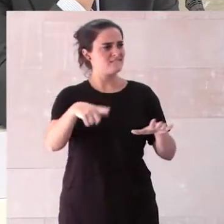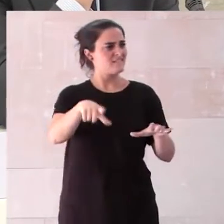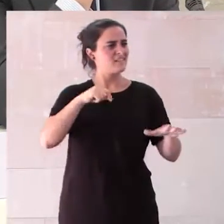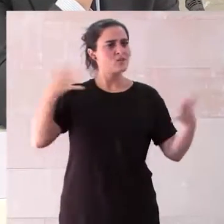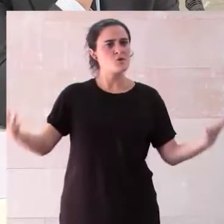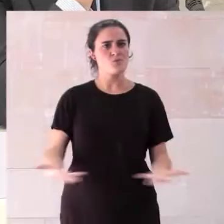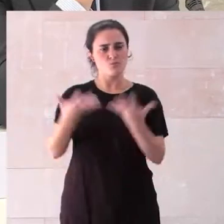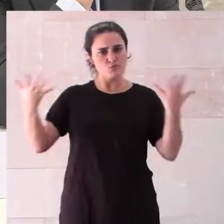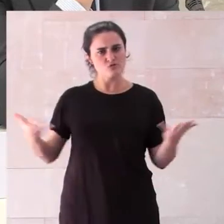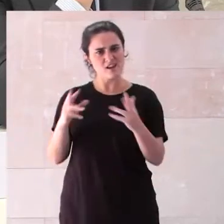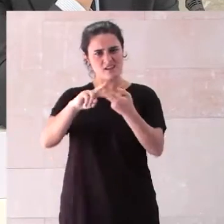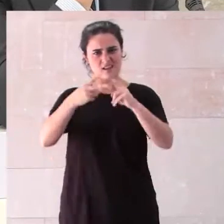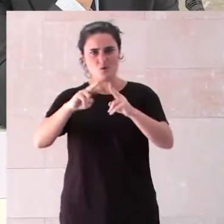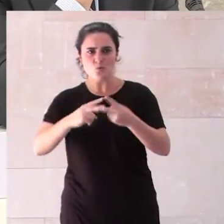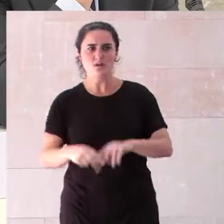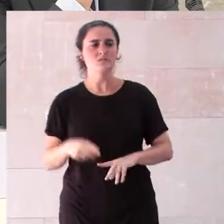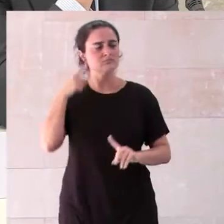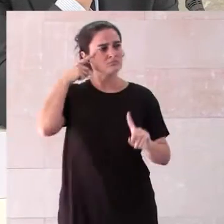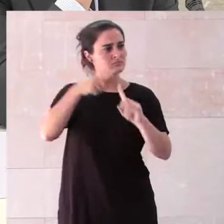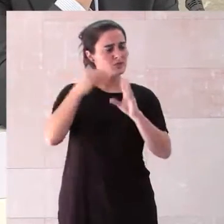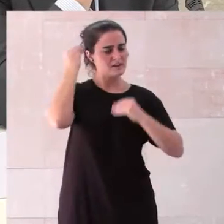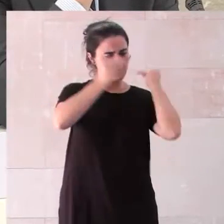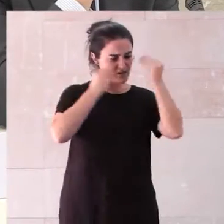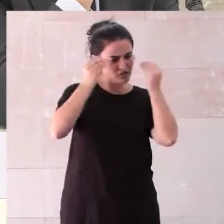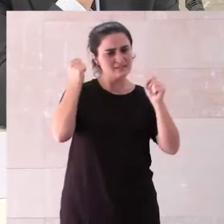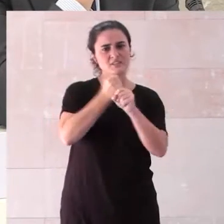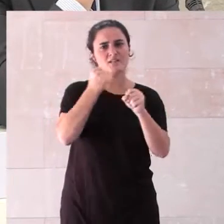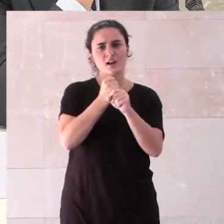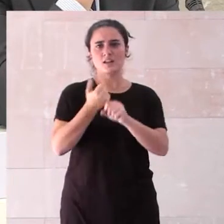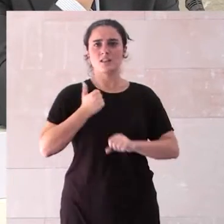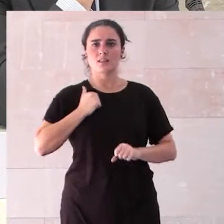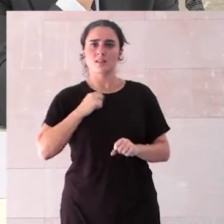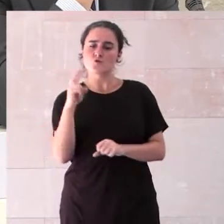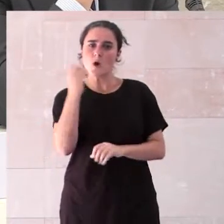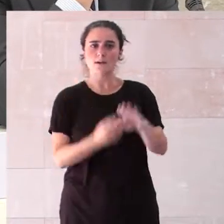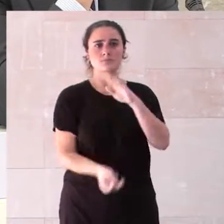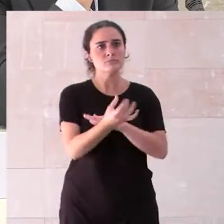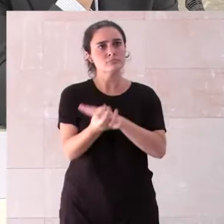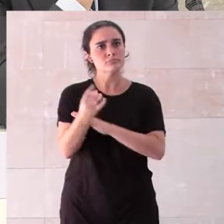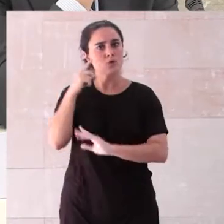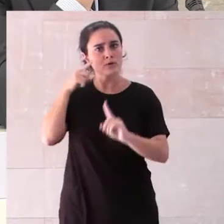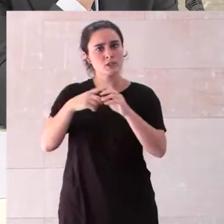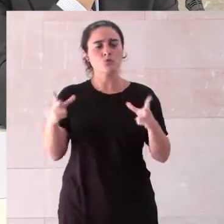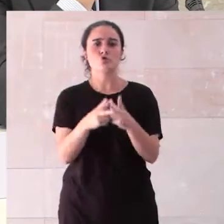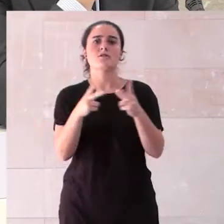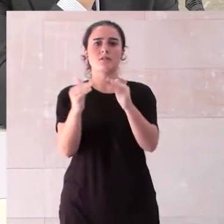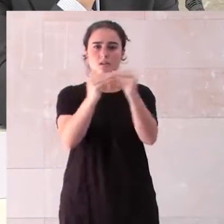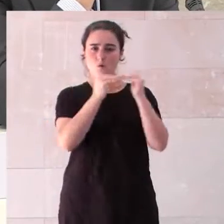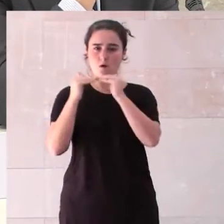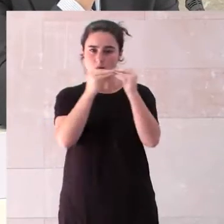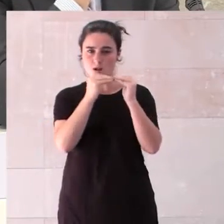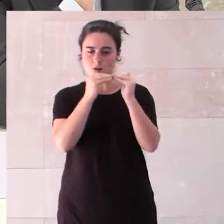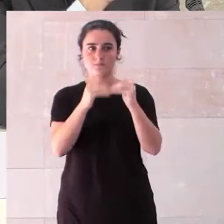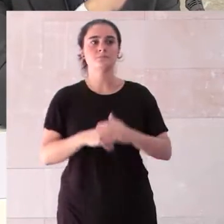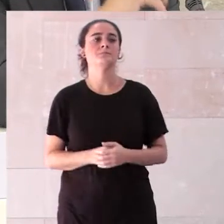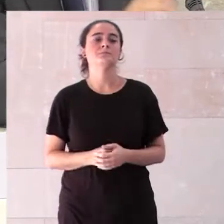objetivo de reflexionar, trabajar y crear nuevas oportunidades para fomentar una sociedad más igualitaria.